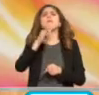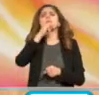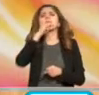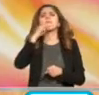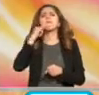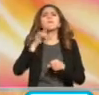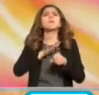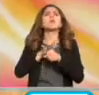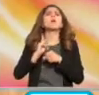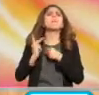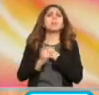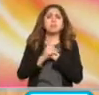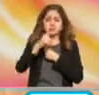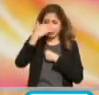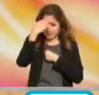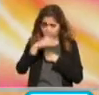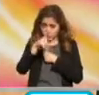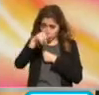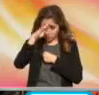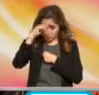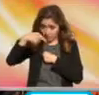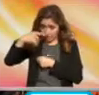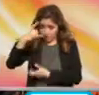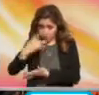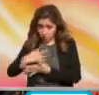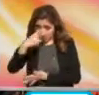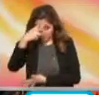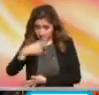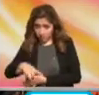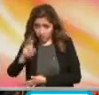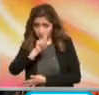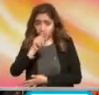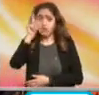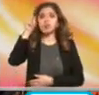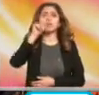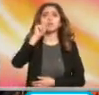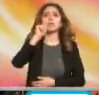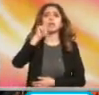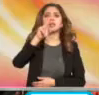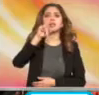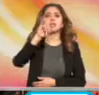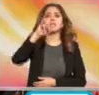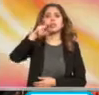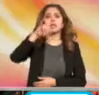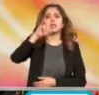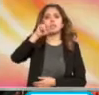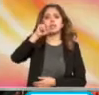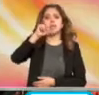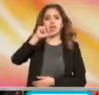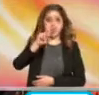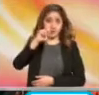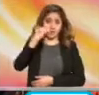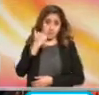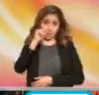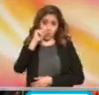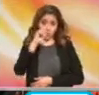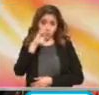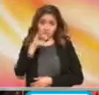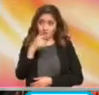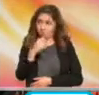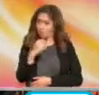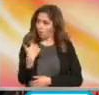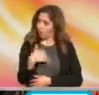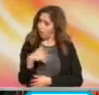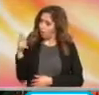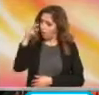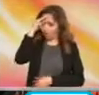país? dónde? ¿De No. dónde, Humberto? Porque luego muchos creen que es aquí de México, ¿eh? Pues no, hay que terminar ahí Tobago, mi chef. Wow. ¿Cómo ven, eh? Para aprender Un dato cultural. el dato